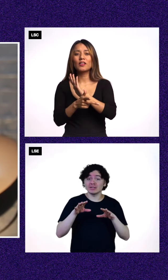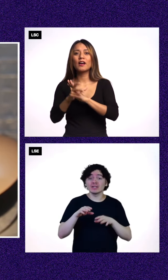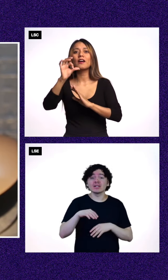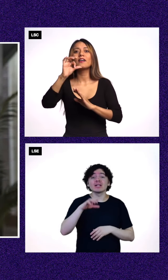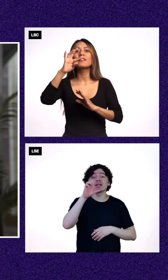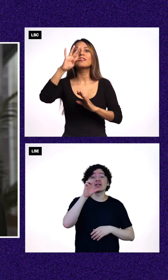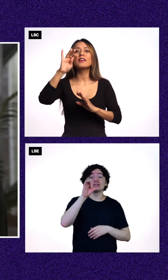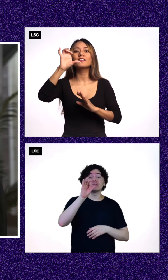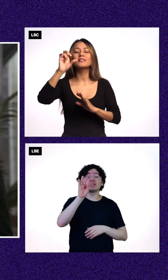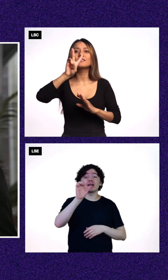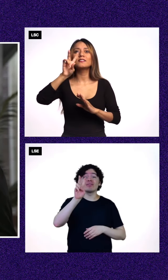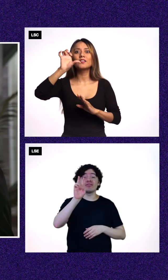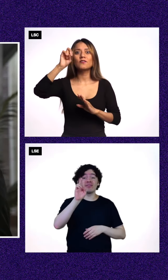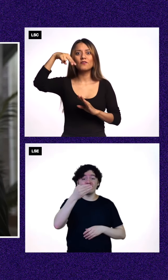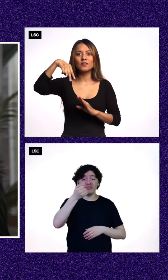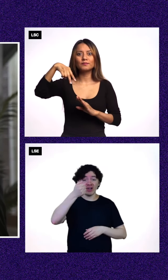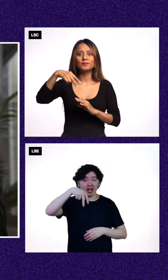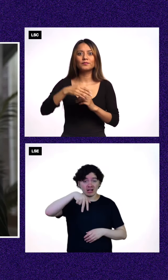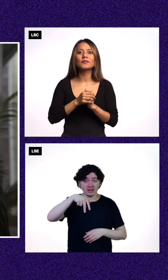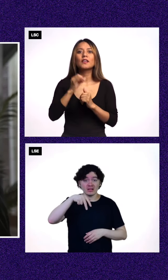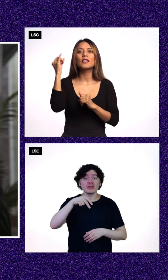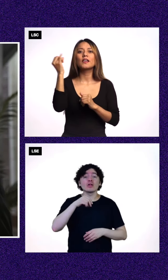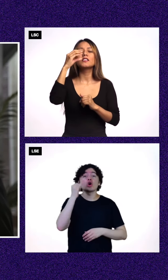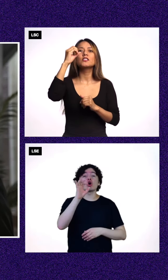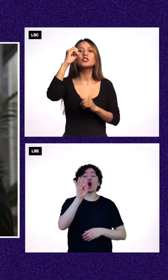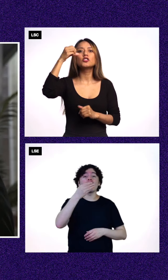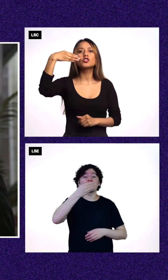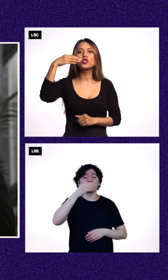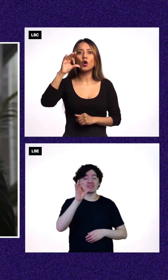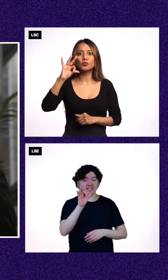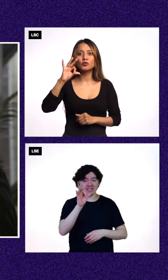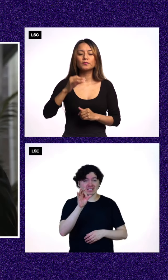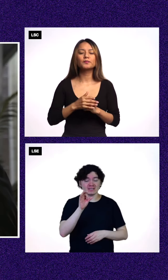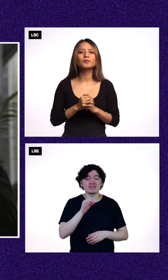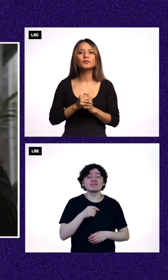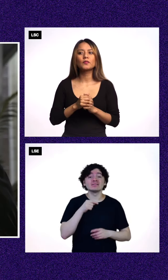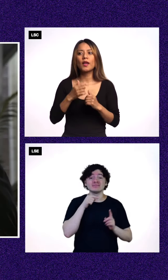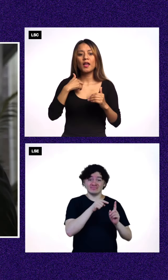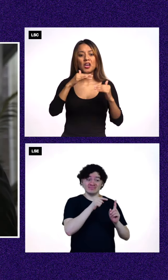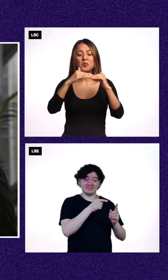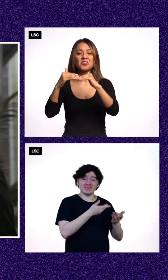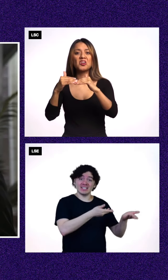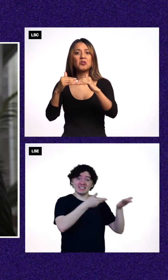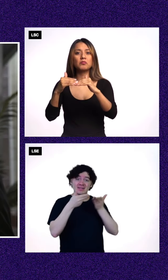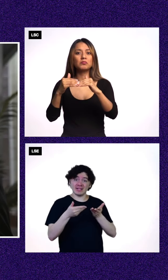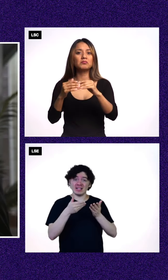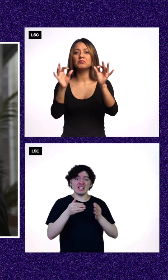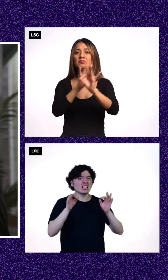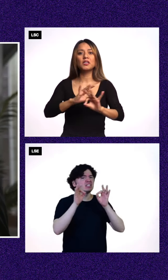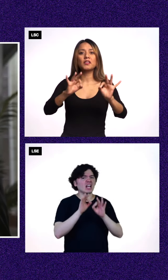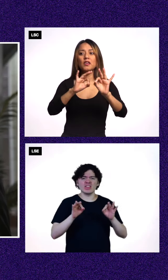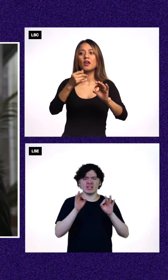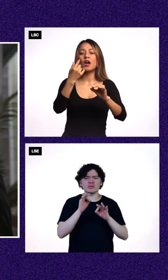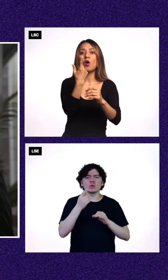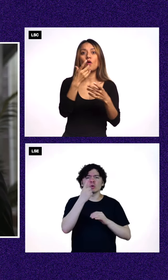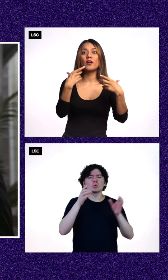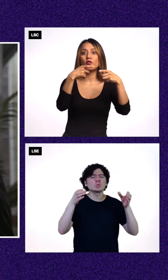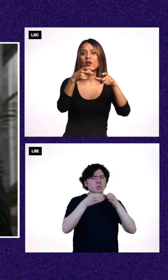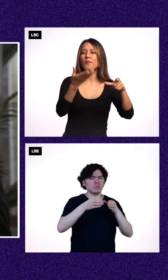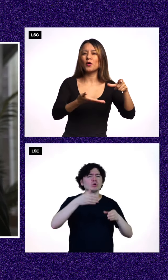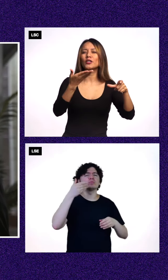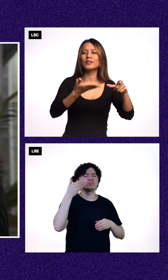Valley. Pero no incluyeron a Steve Jobs, no lo invitaron. ¿Sabes? No os desaniméis. Esa es la moraleja de esta historia.